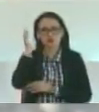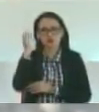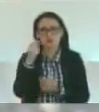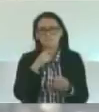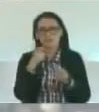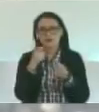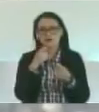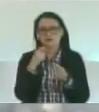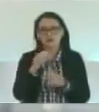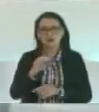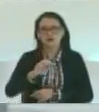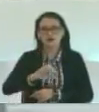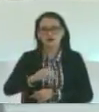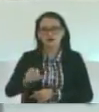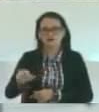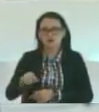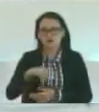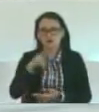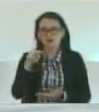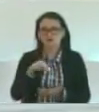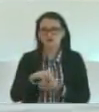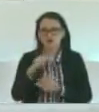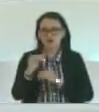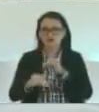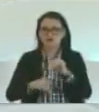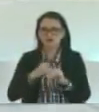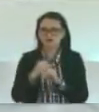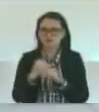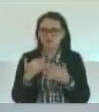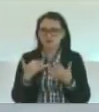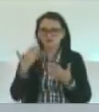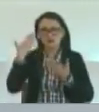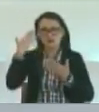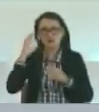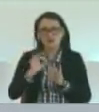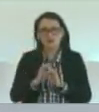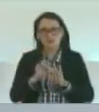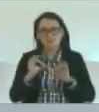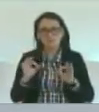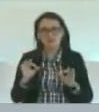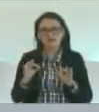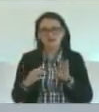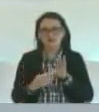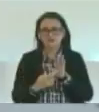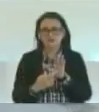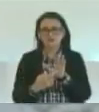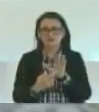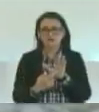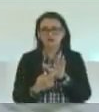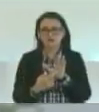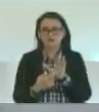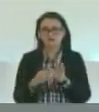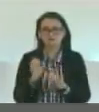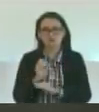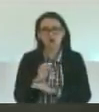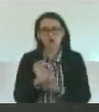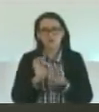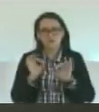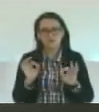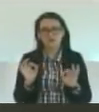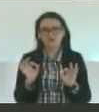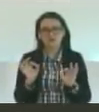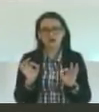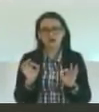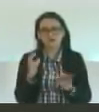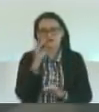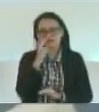medios regionales, nacionales e internacionales. Saludamos especialmente a una representación de enviados especiales que visitan